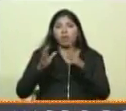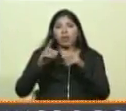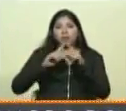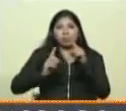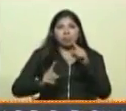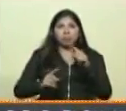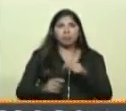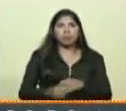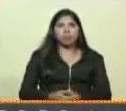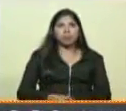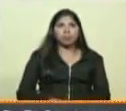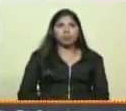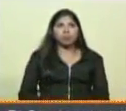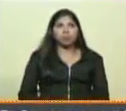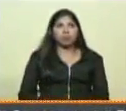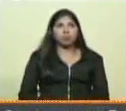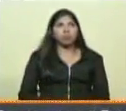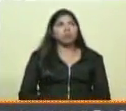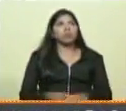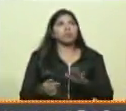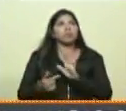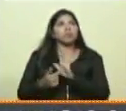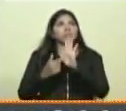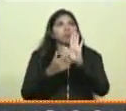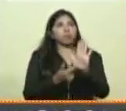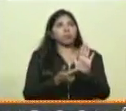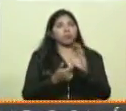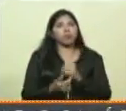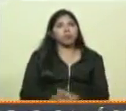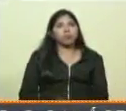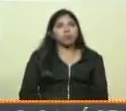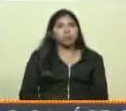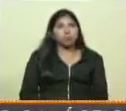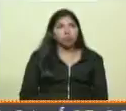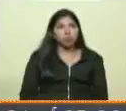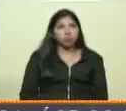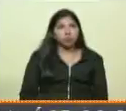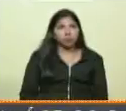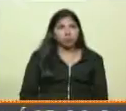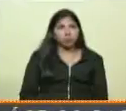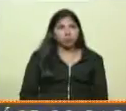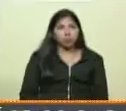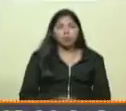tenemos este ciudadano, igualmente estratégico, robando